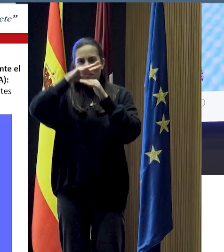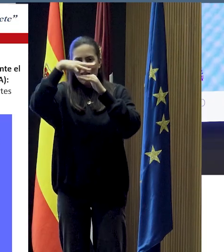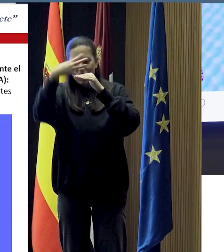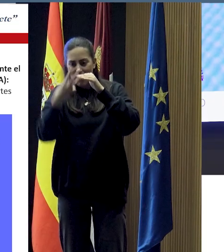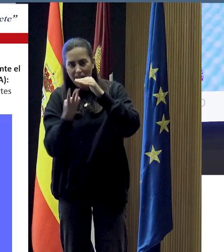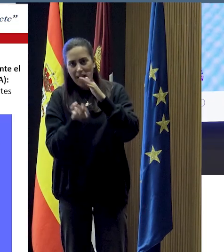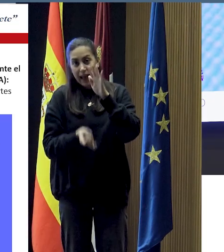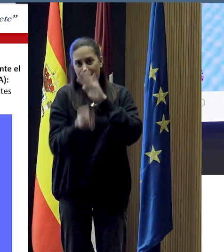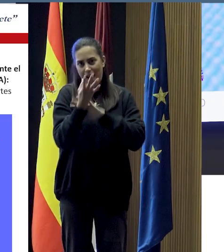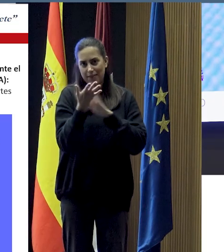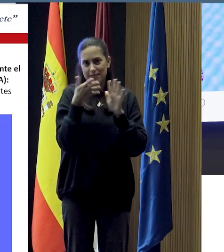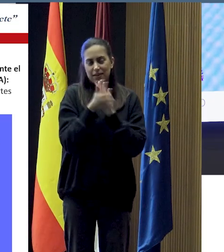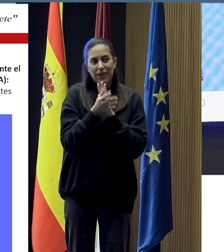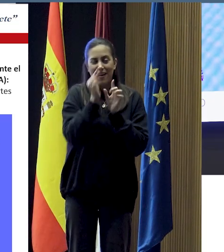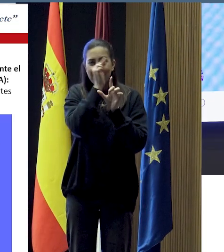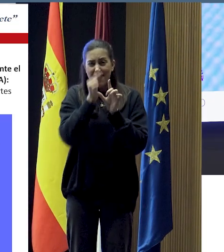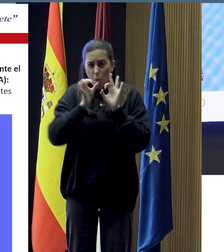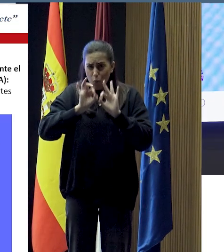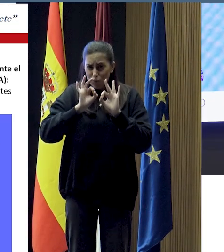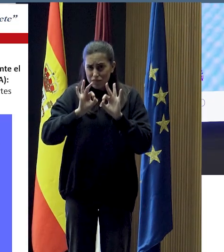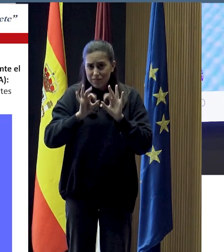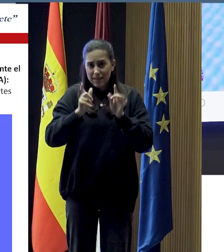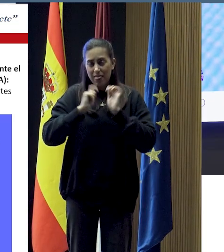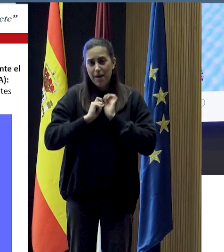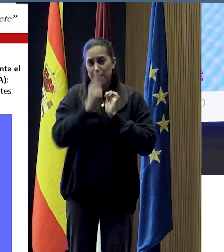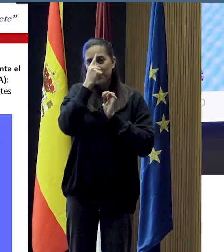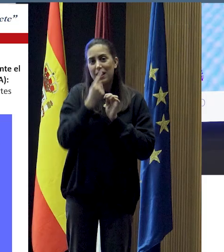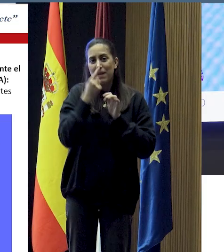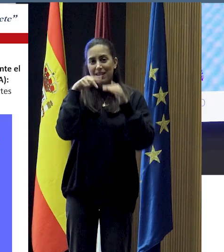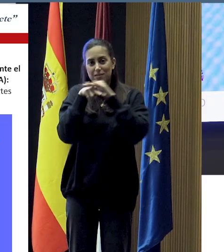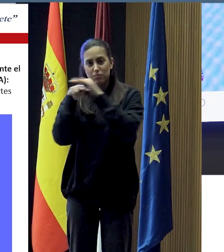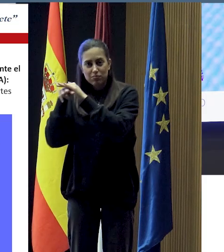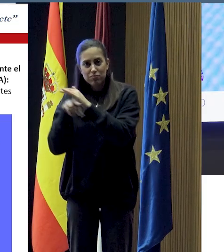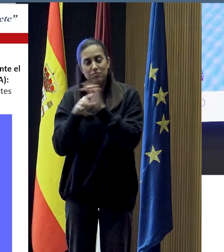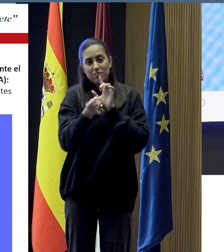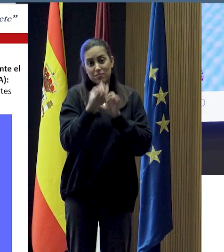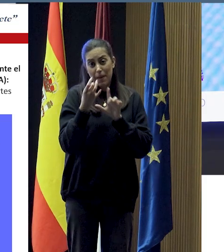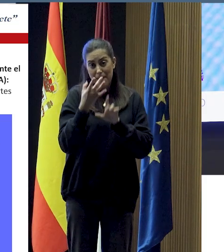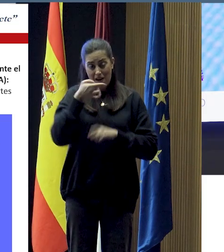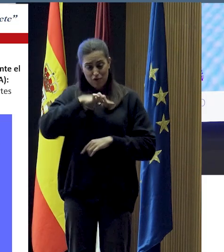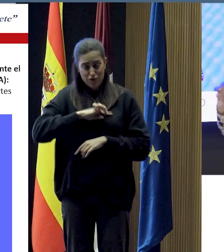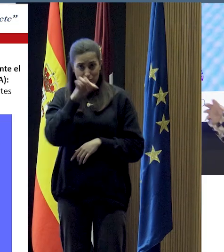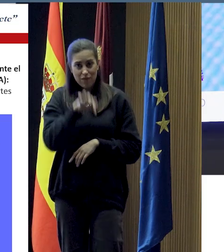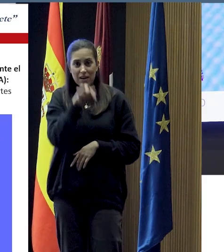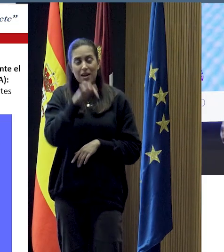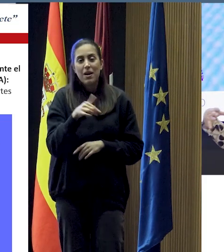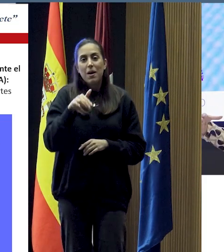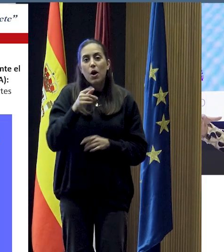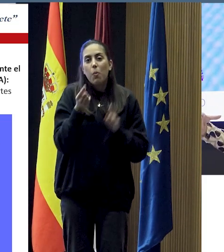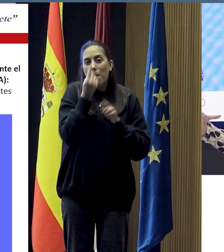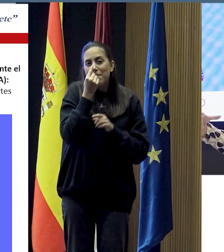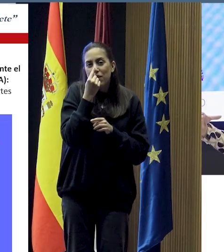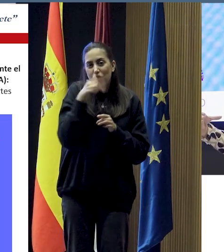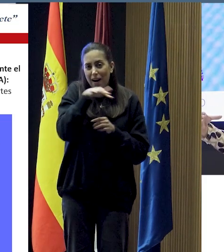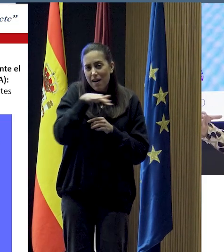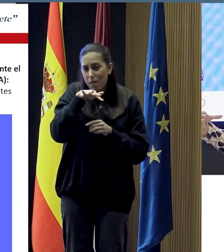tener ahí es un dibujo exacto en imágenes de resonancia magnética donde se ve cada uno de los microcampos que forman la formación